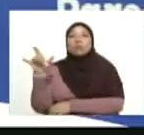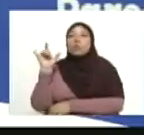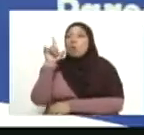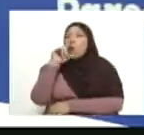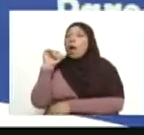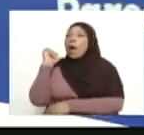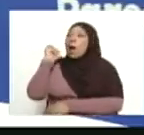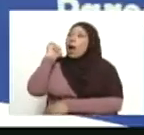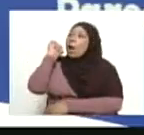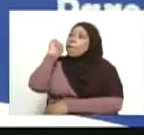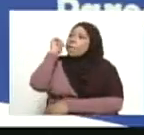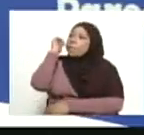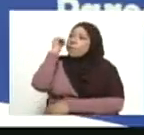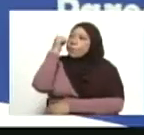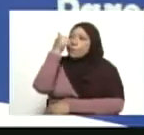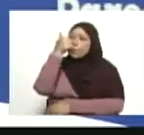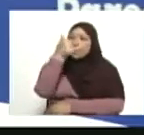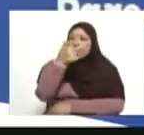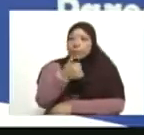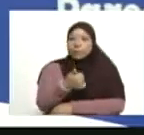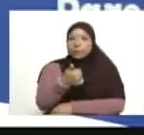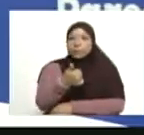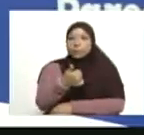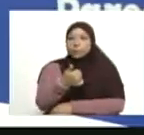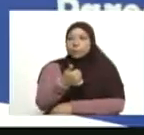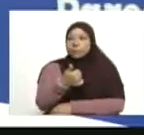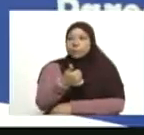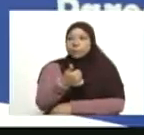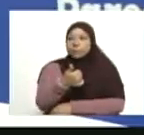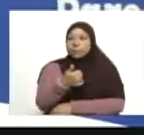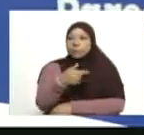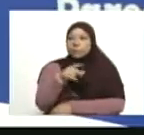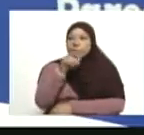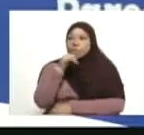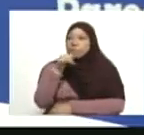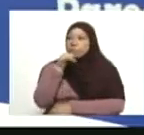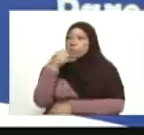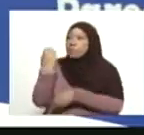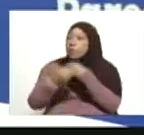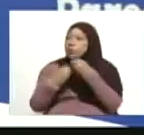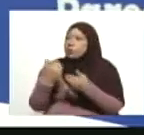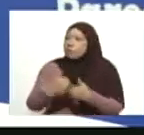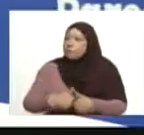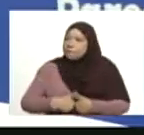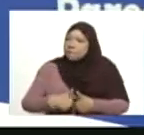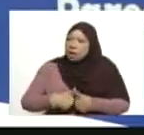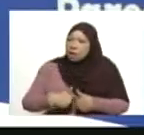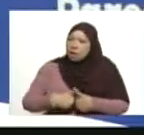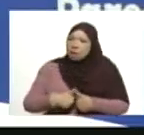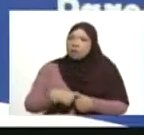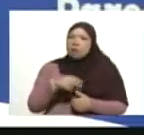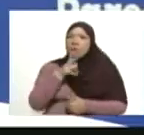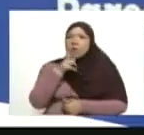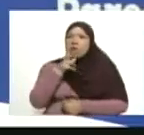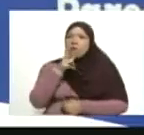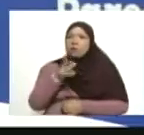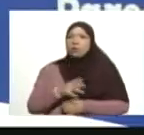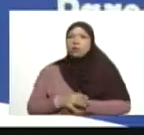años en Colombia y que, bueno, tiene un poder de hacer daño sicarial muy grande también.